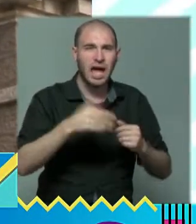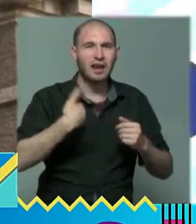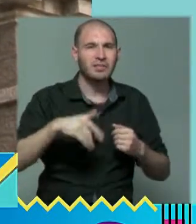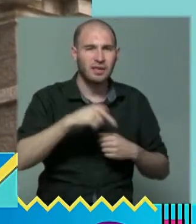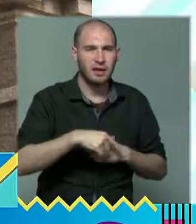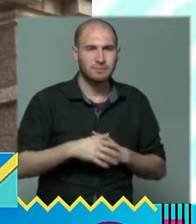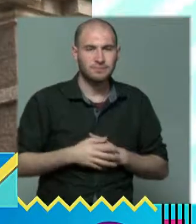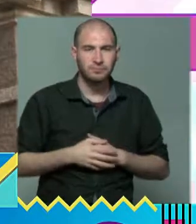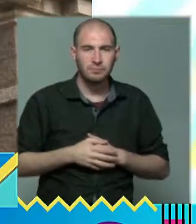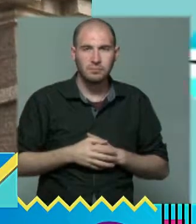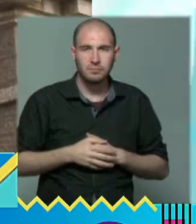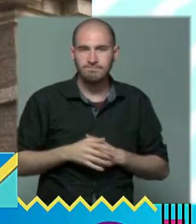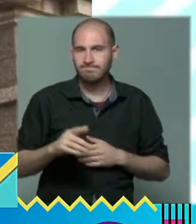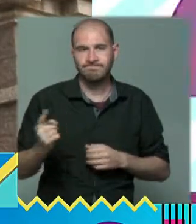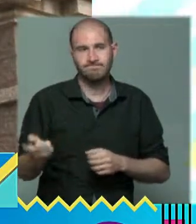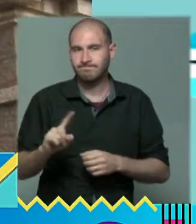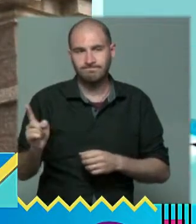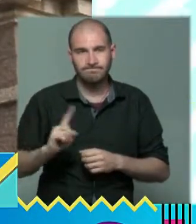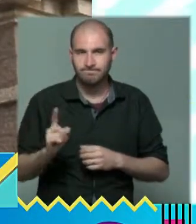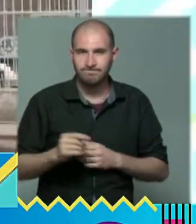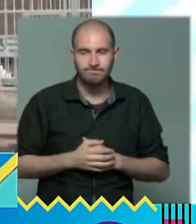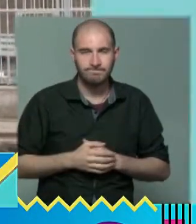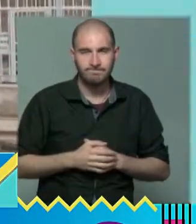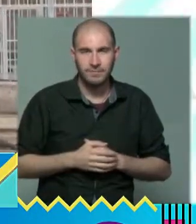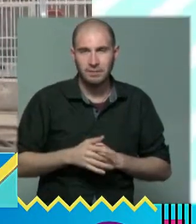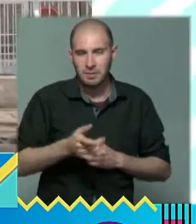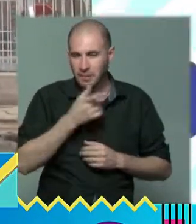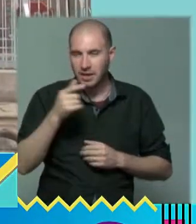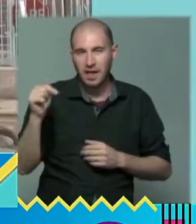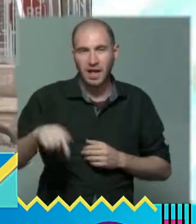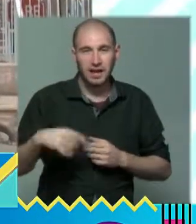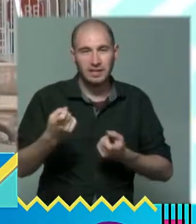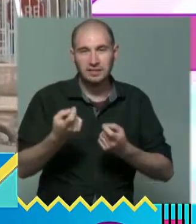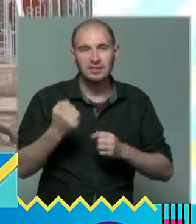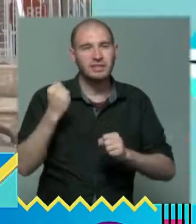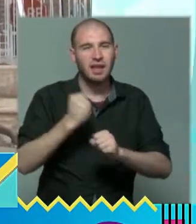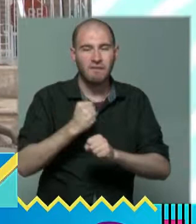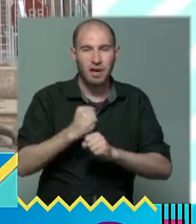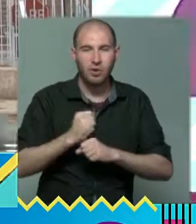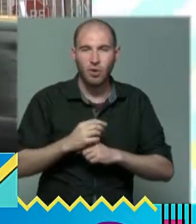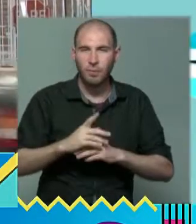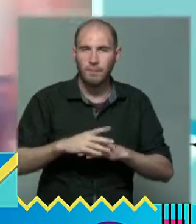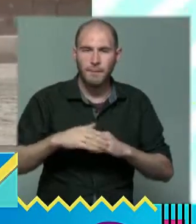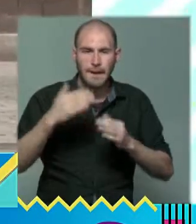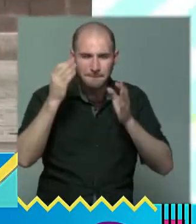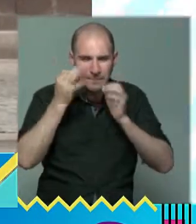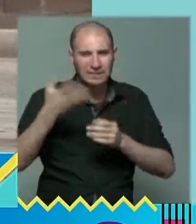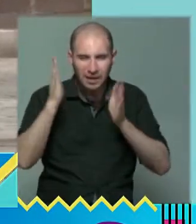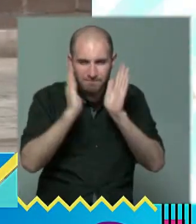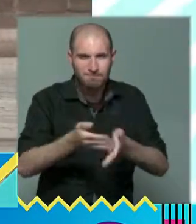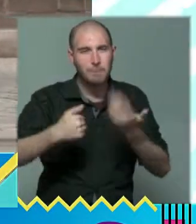Argentina. No, yo no veo. Yo pienso que necesita un trabajo mucho más